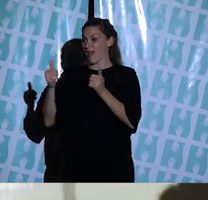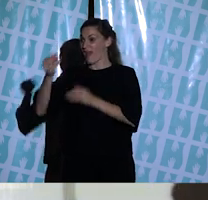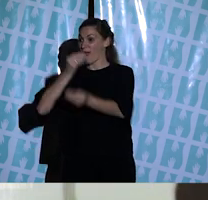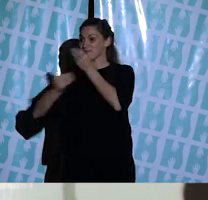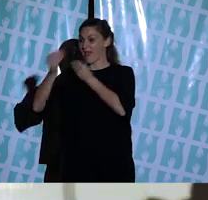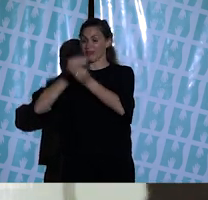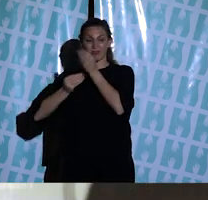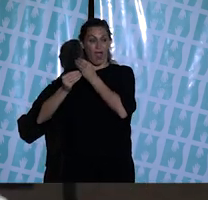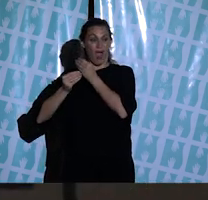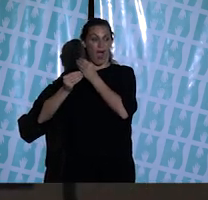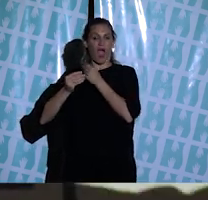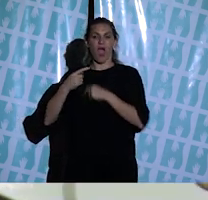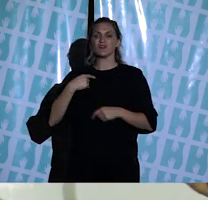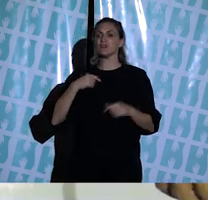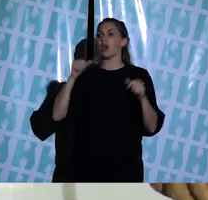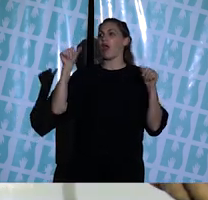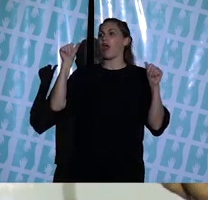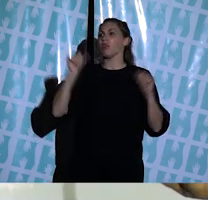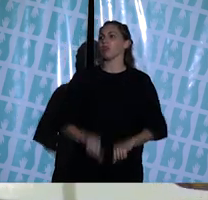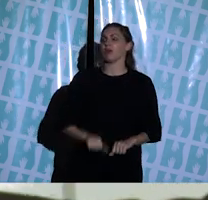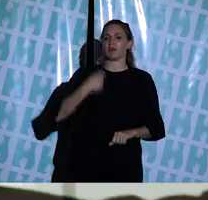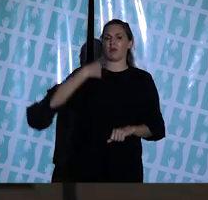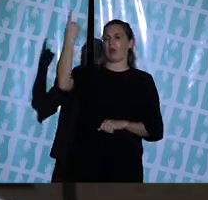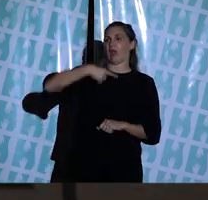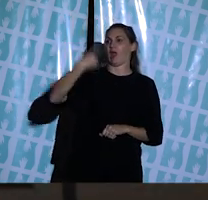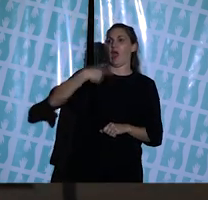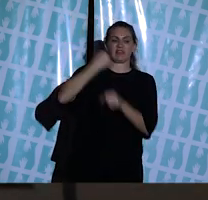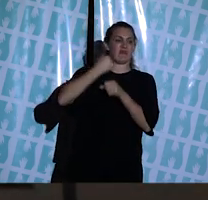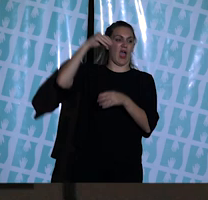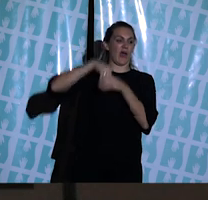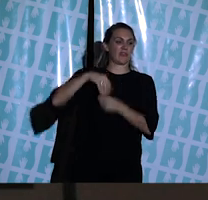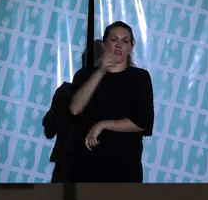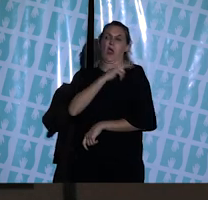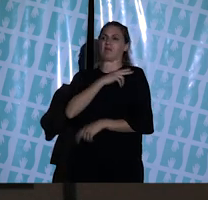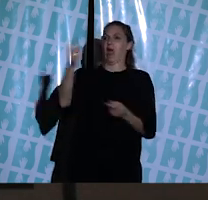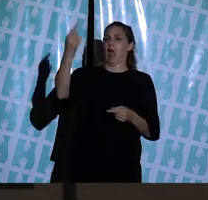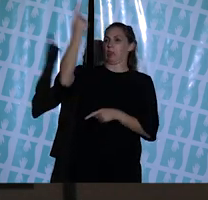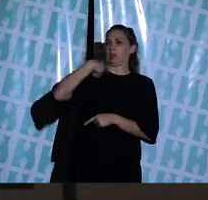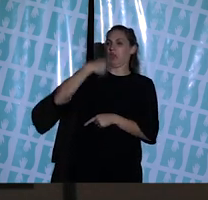comiendo, por lo tanto, si me siento mal porque me retó el jefe, o casi pierdo el avión,